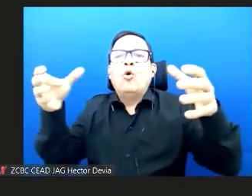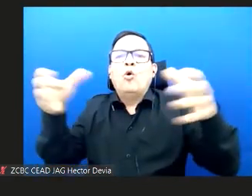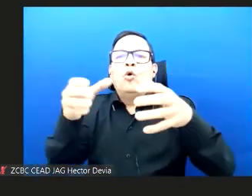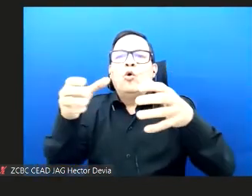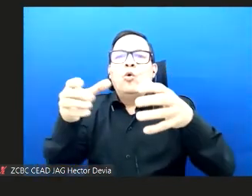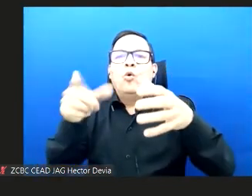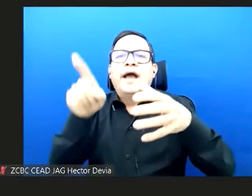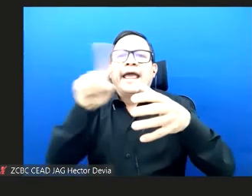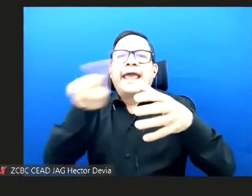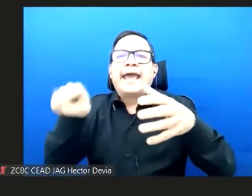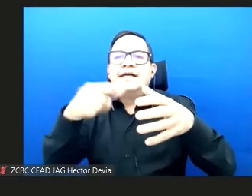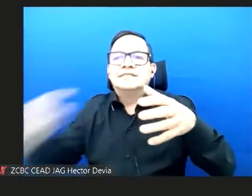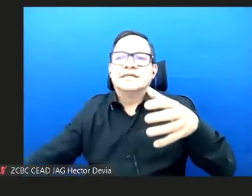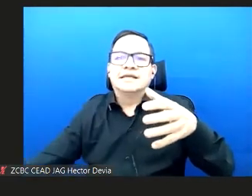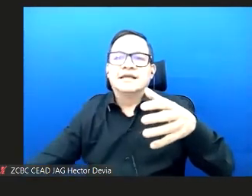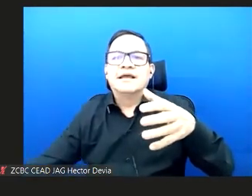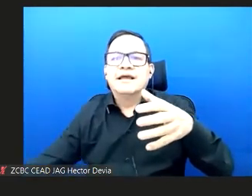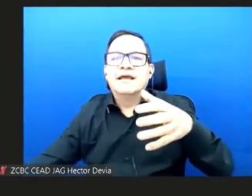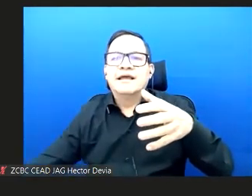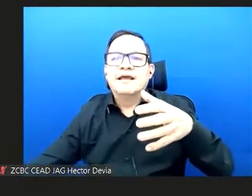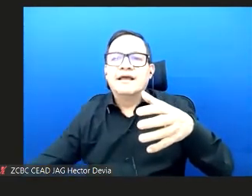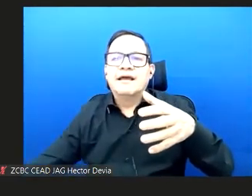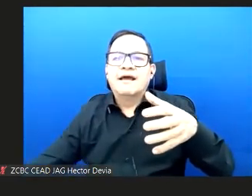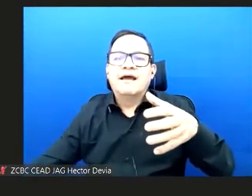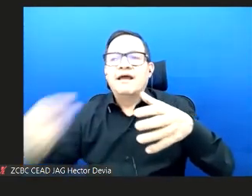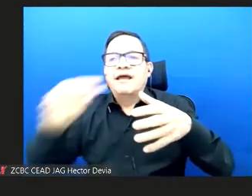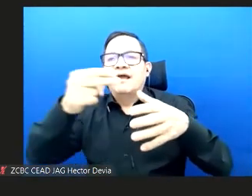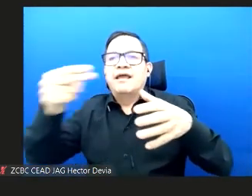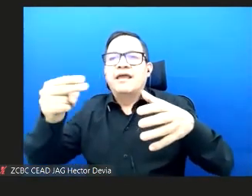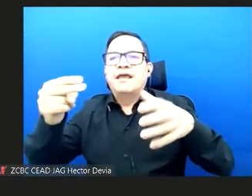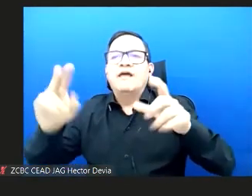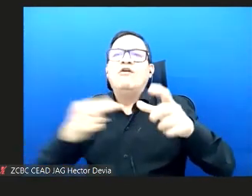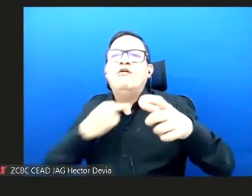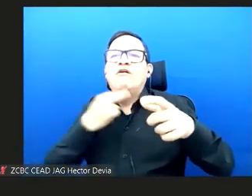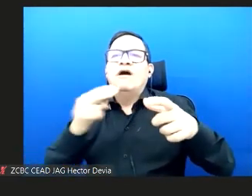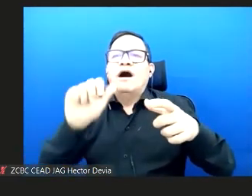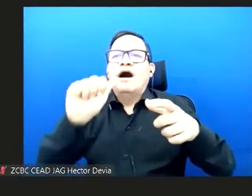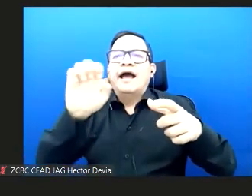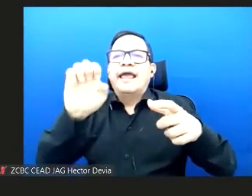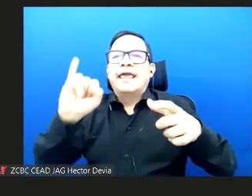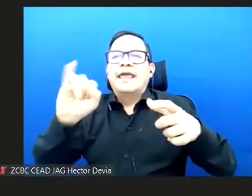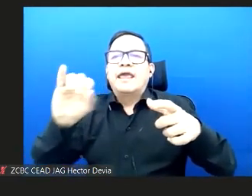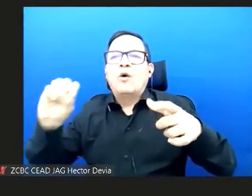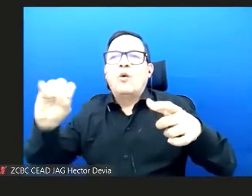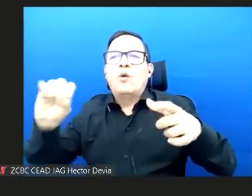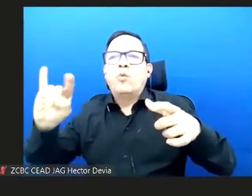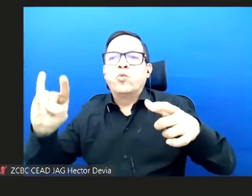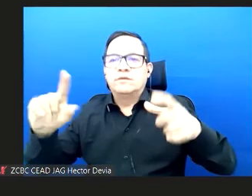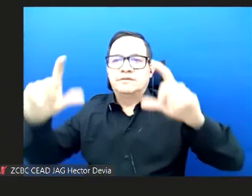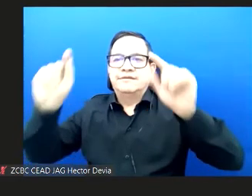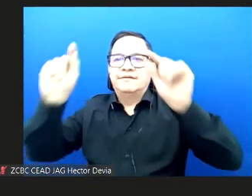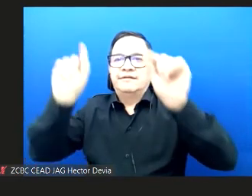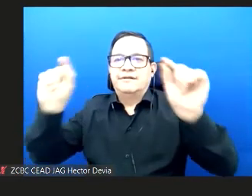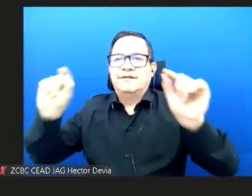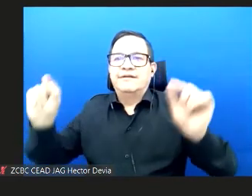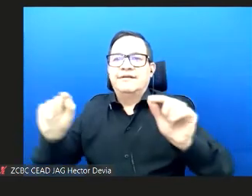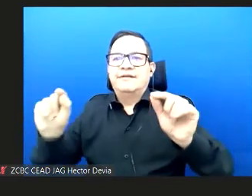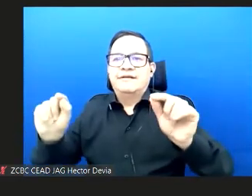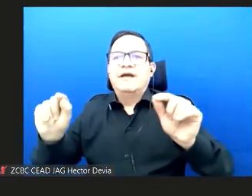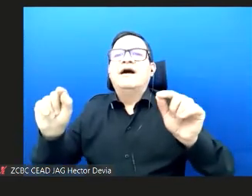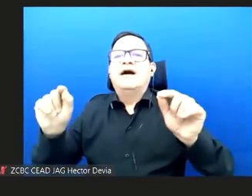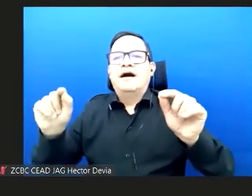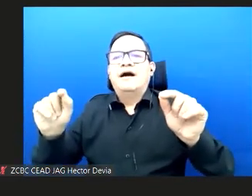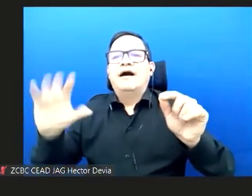que es igual a las vocales A, E, I, O, U, ¿sí? Entonces estamos viendo por extensión